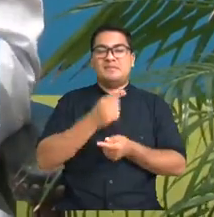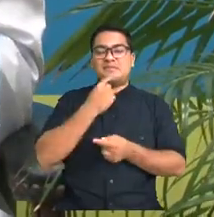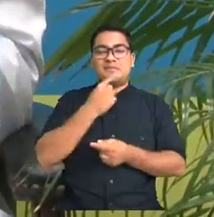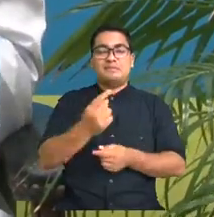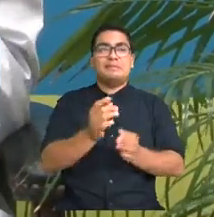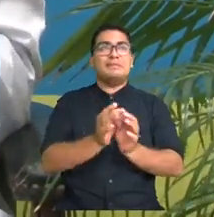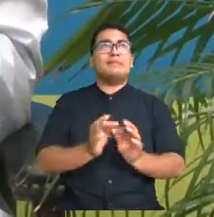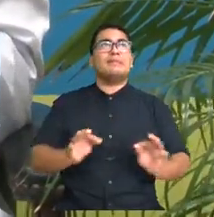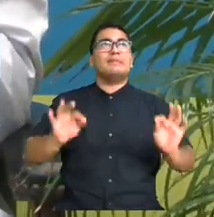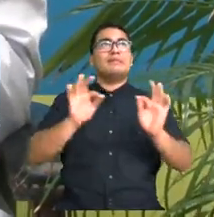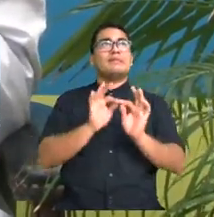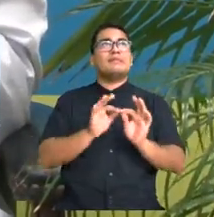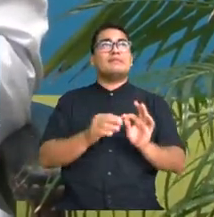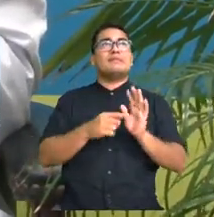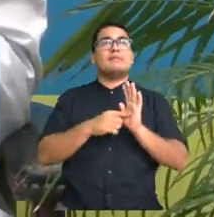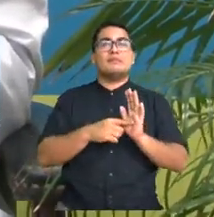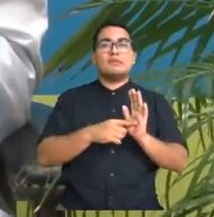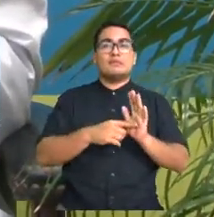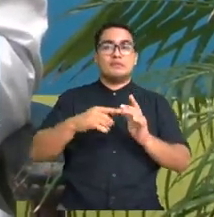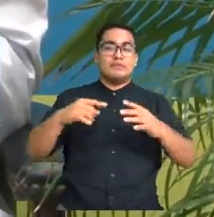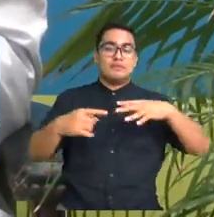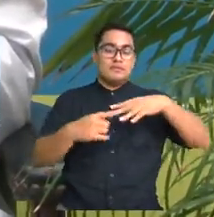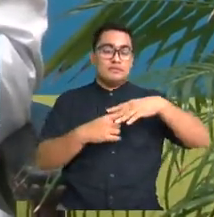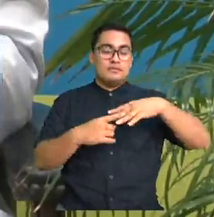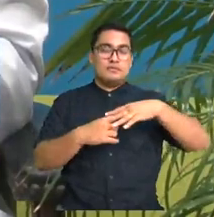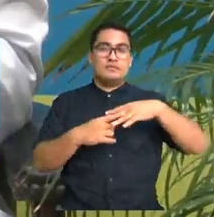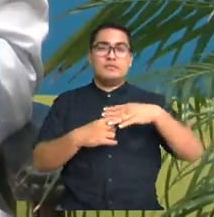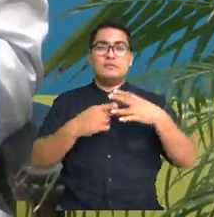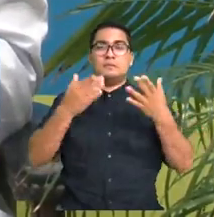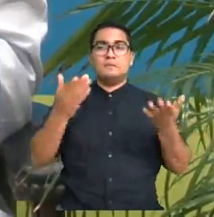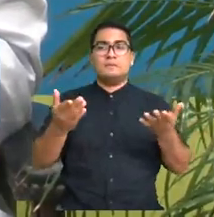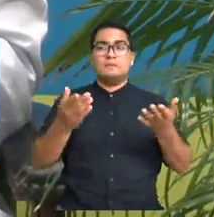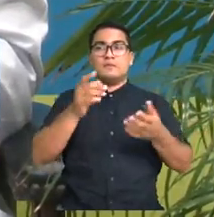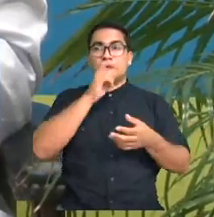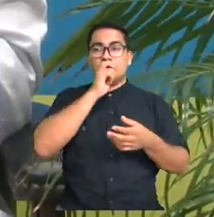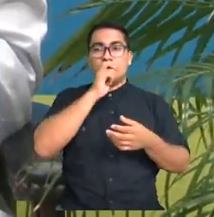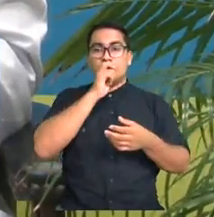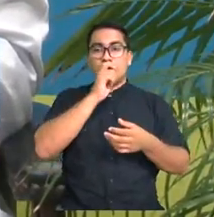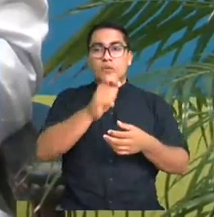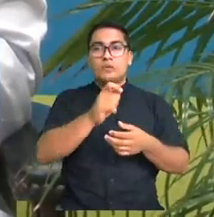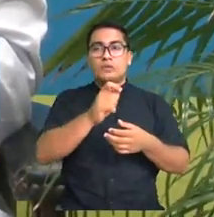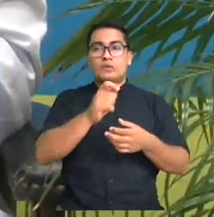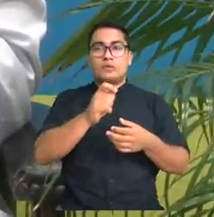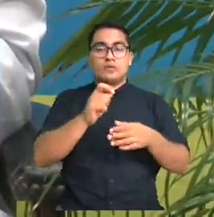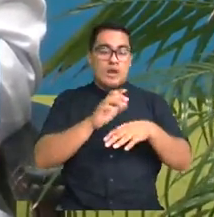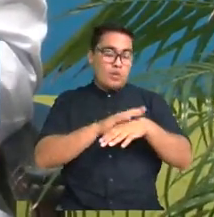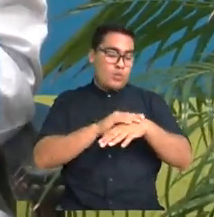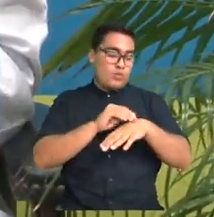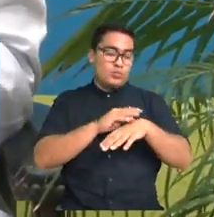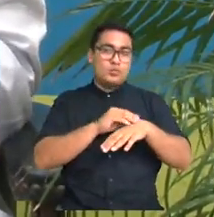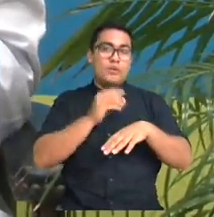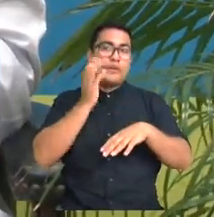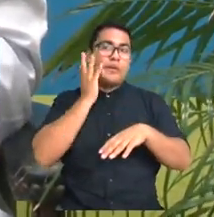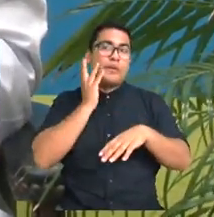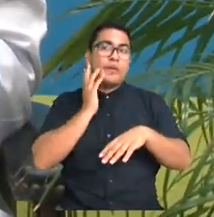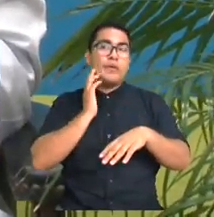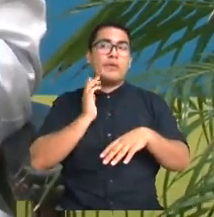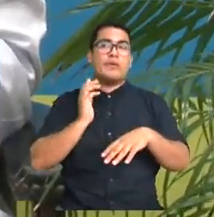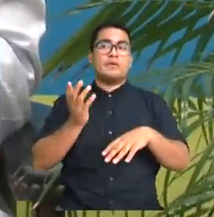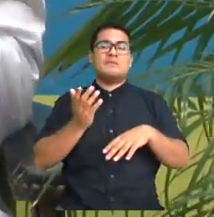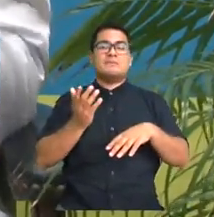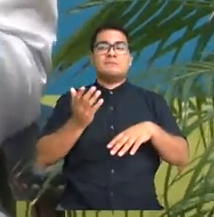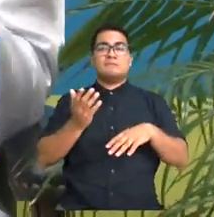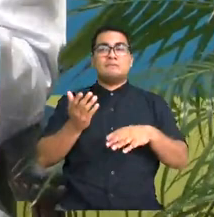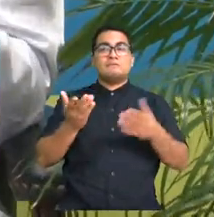porque existen también hongos que les encanta la parte de la humedad, de la ropa oscura, y